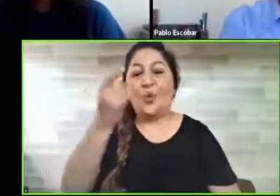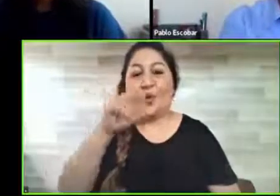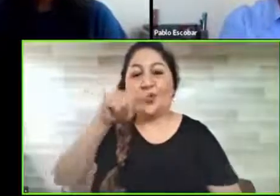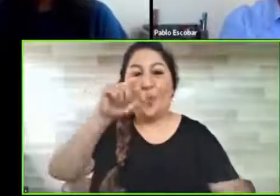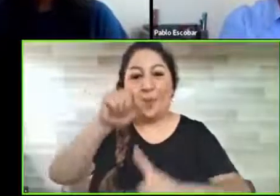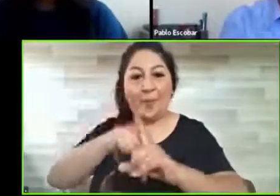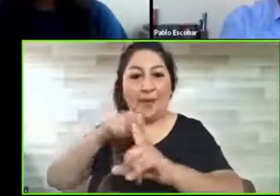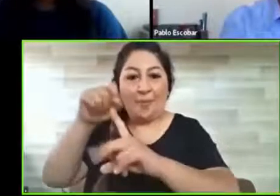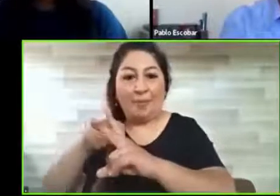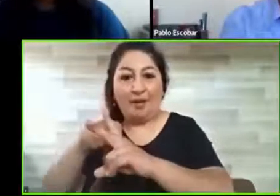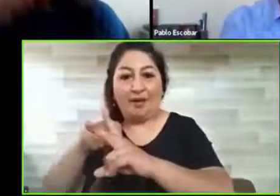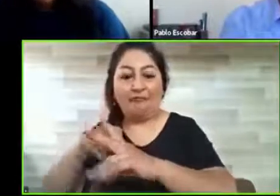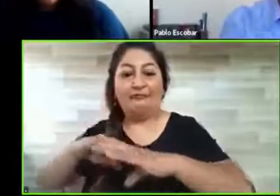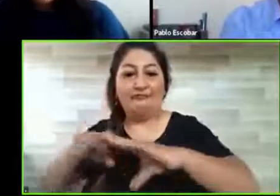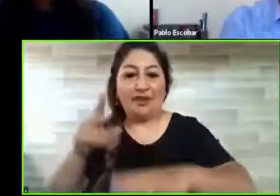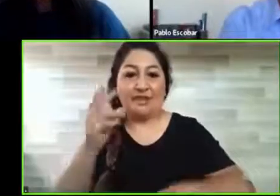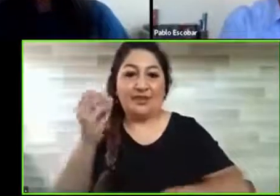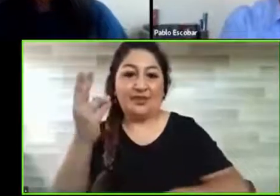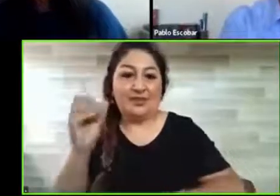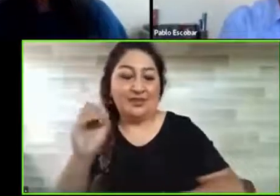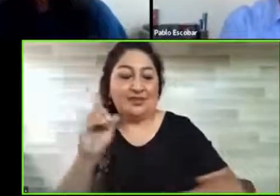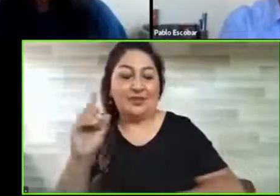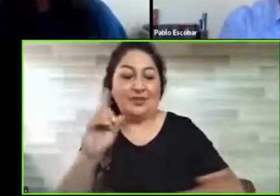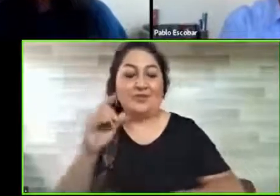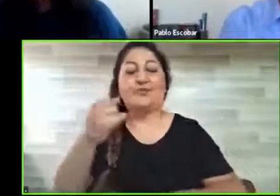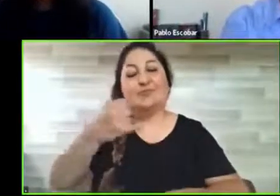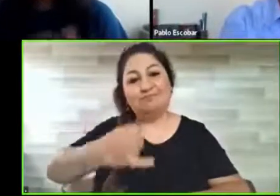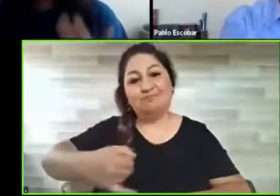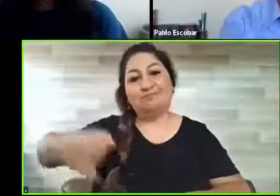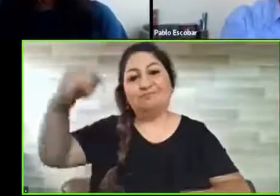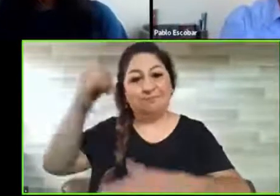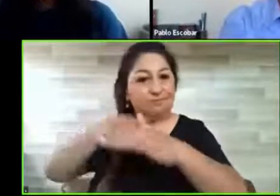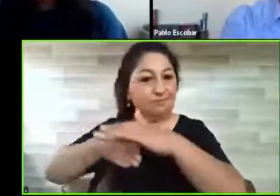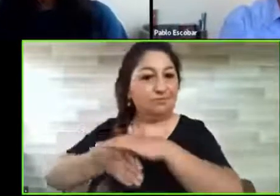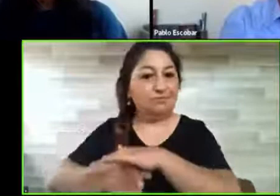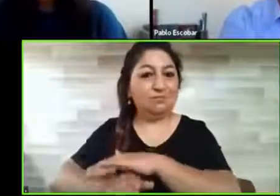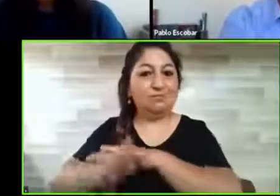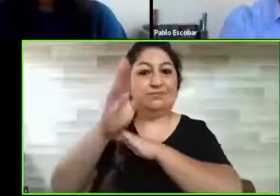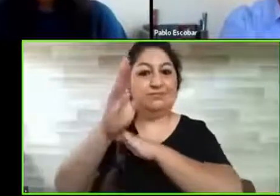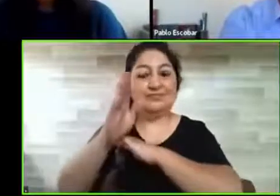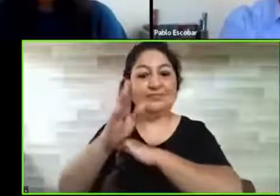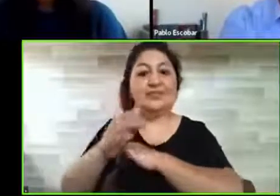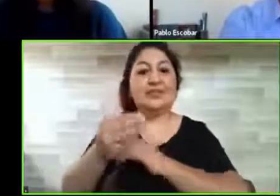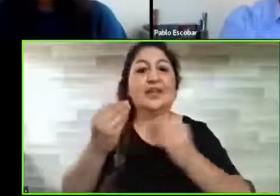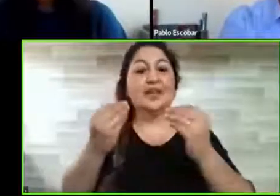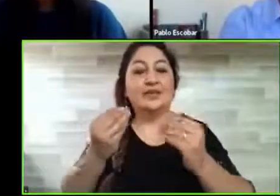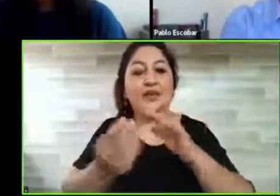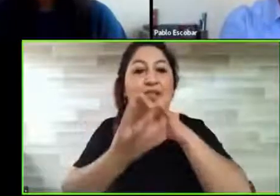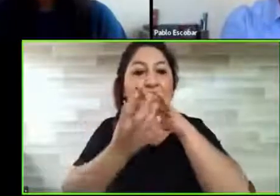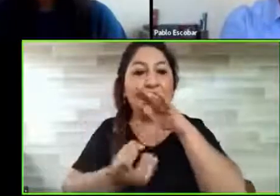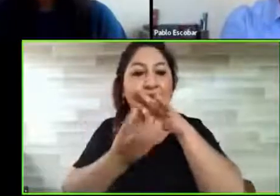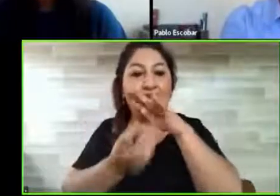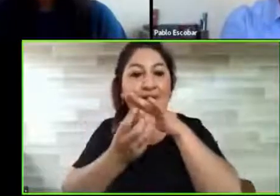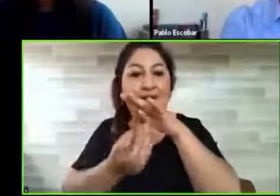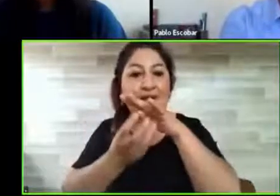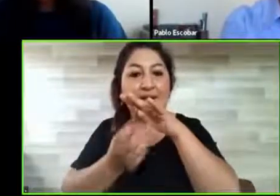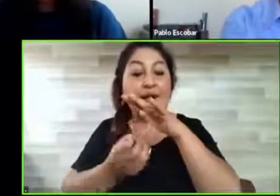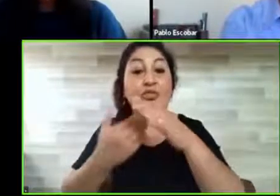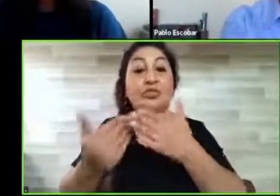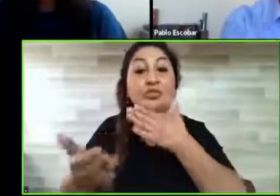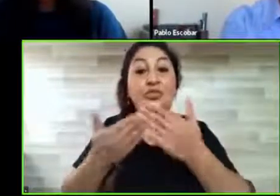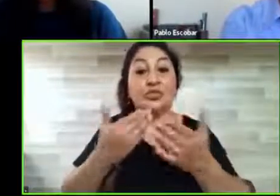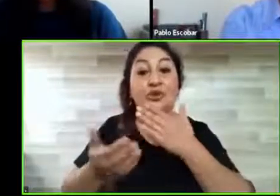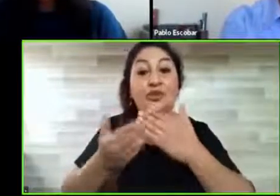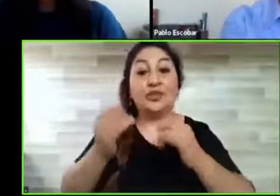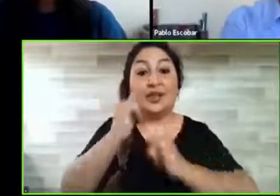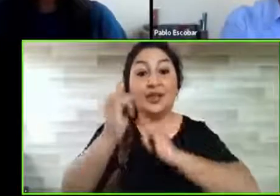ella hasta la eternidad. Así que para eso lo pueden descargar desde las tiendas de aplicaciones